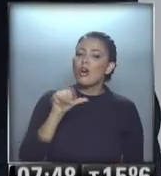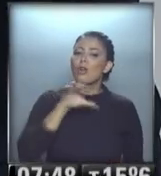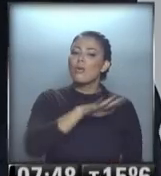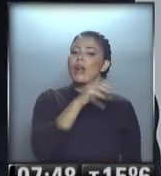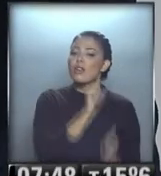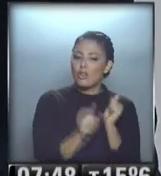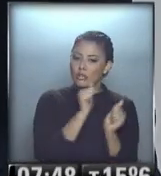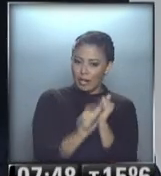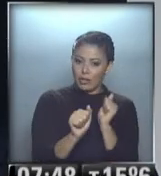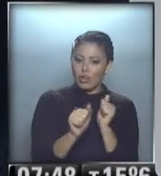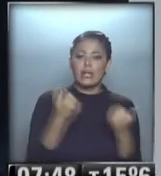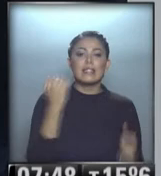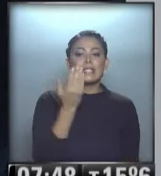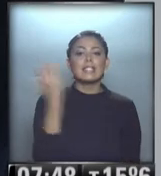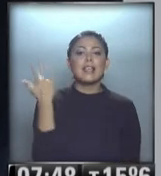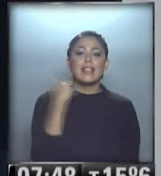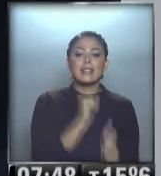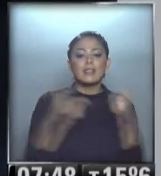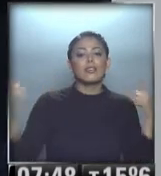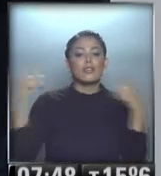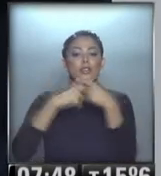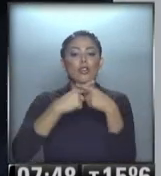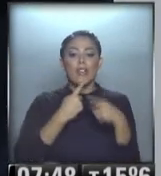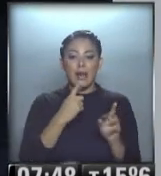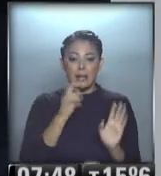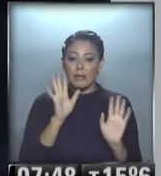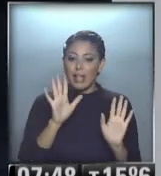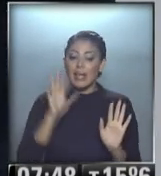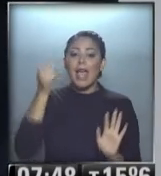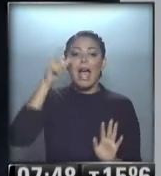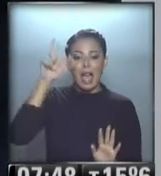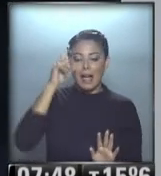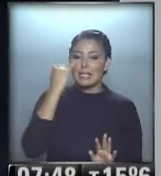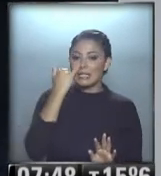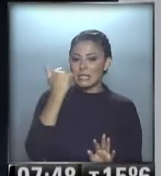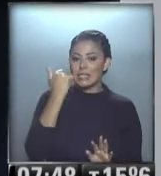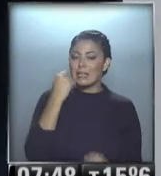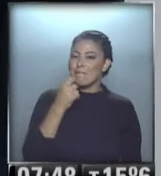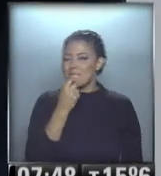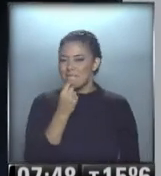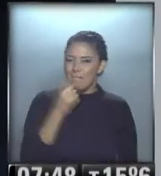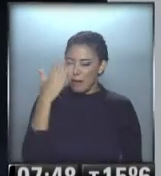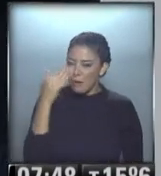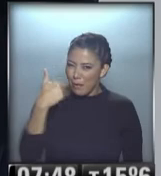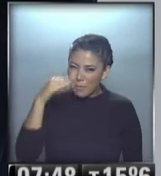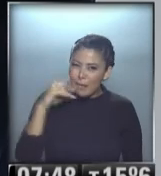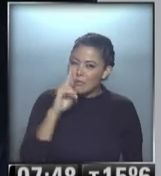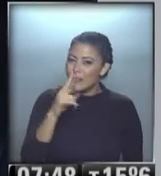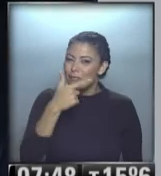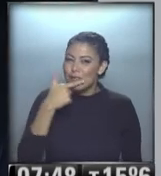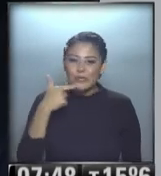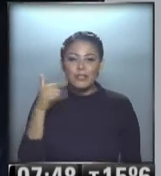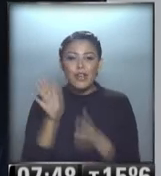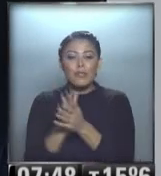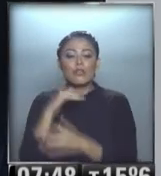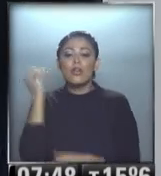Rosario, Central recibe a River. Ahí está Alejandro Puertas, que ya se está relamiendo, que dice que lo va a ver, que lo va a disfrutar con